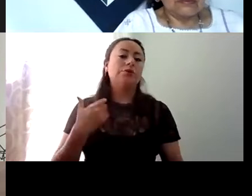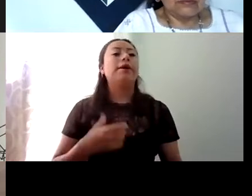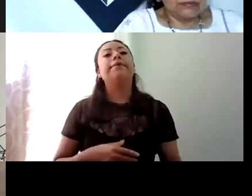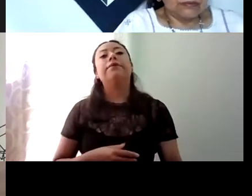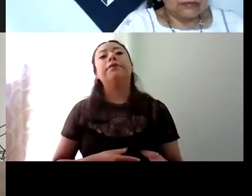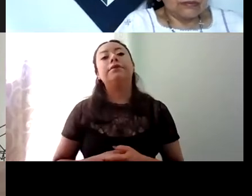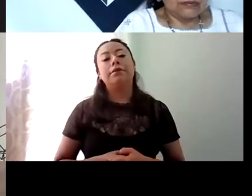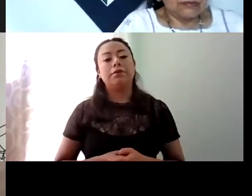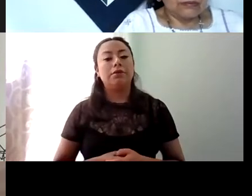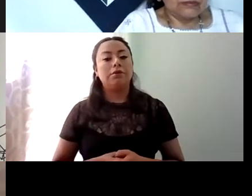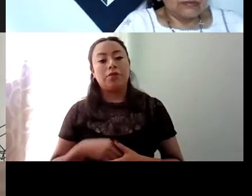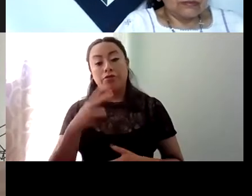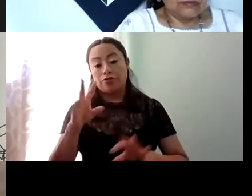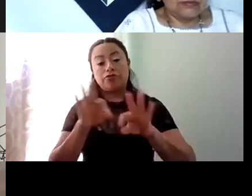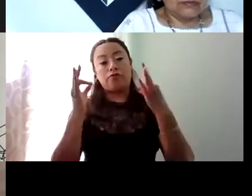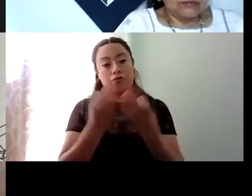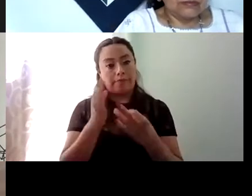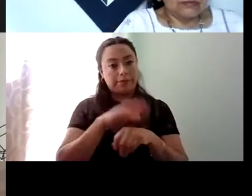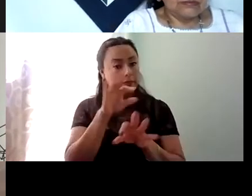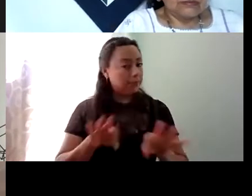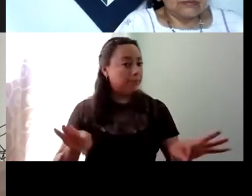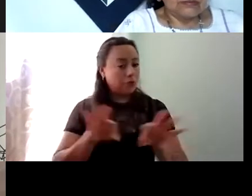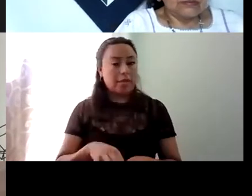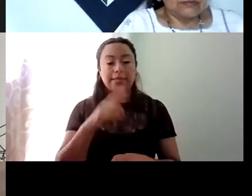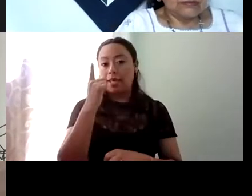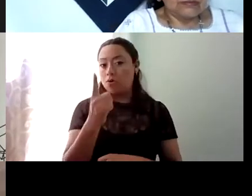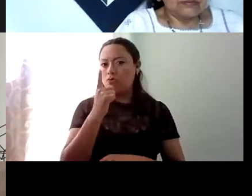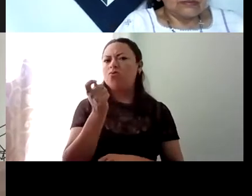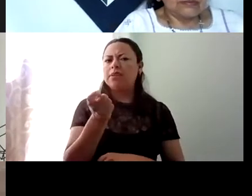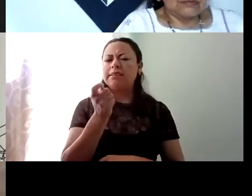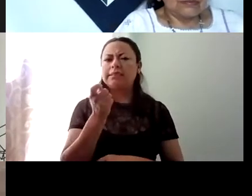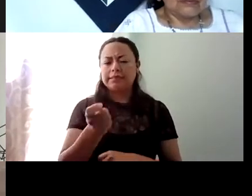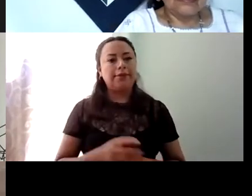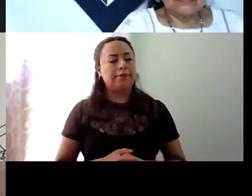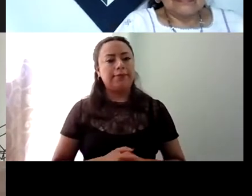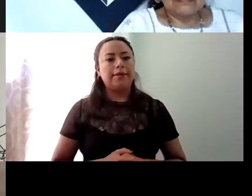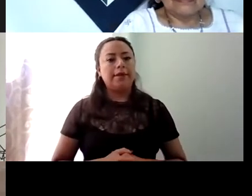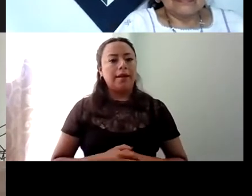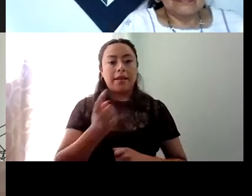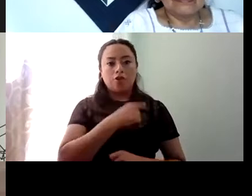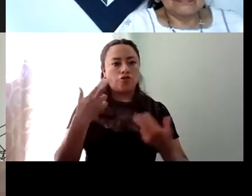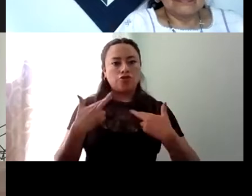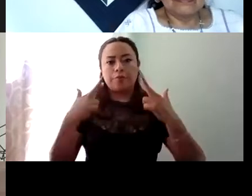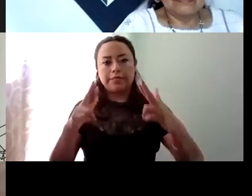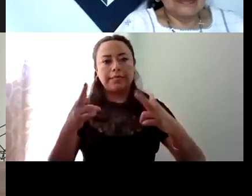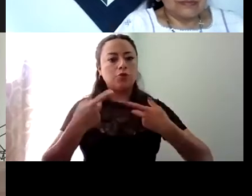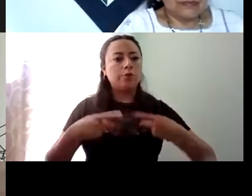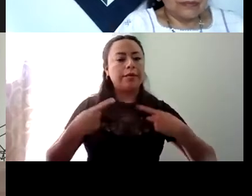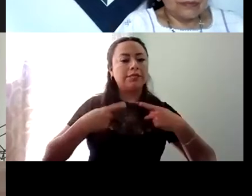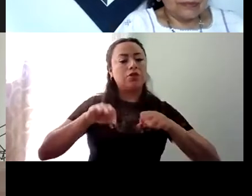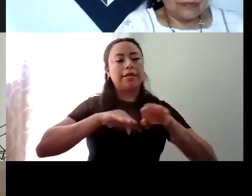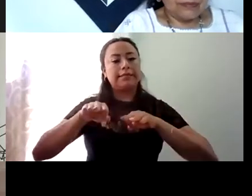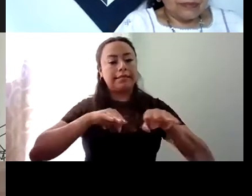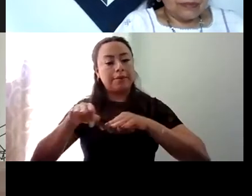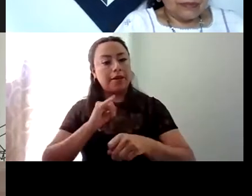principalmente. Por un lado, ha sido el servir como amplificador de la voz de las personas trabajadoras en empleo informal